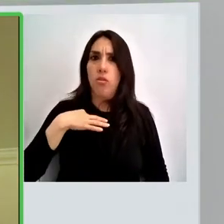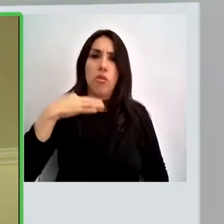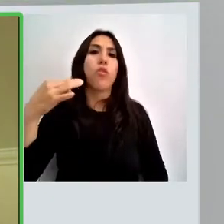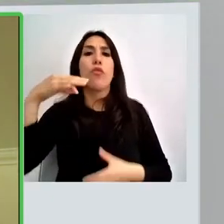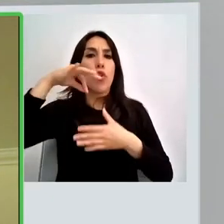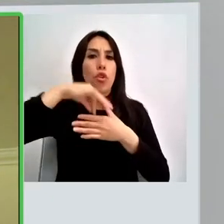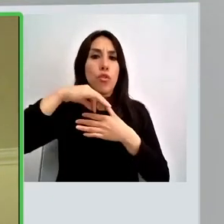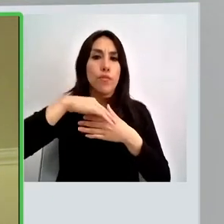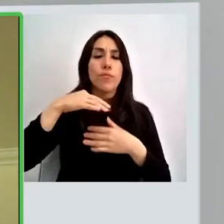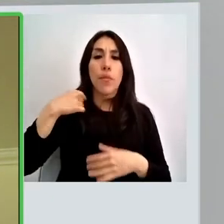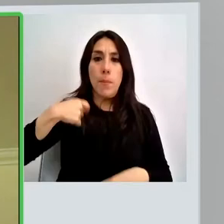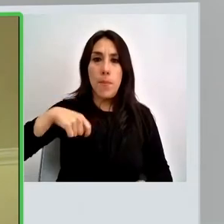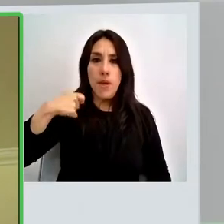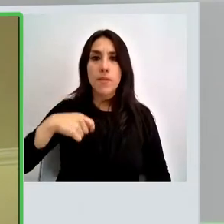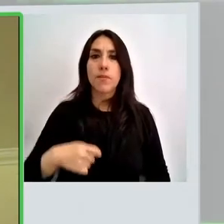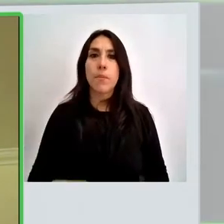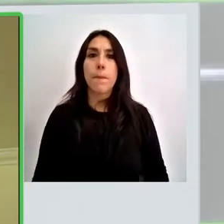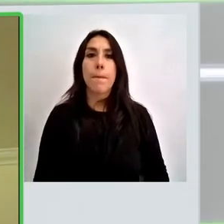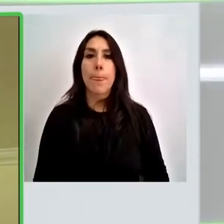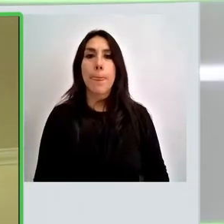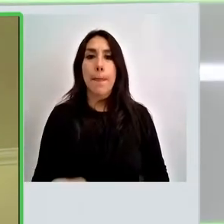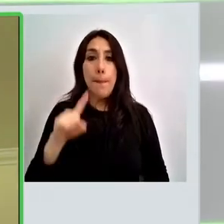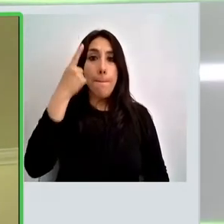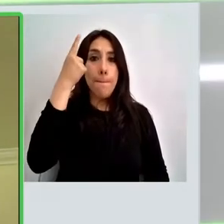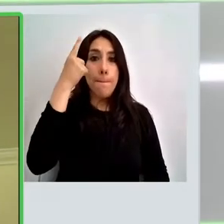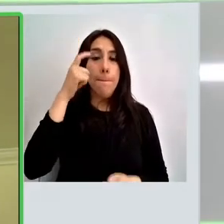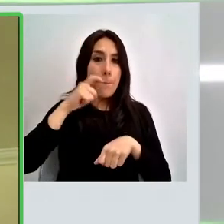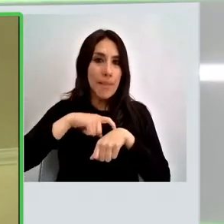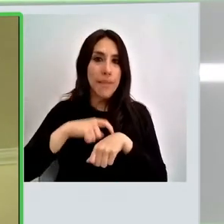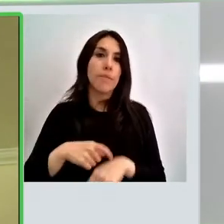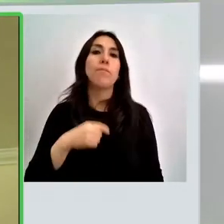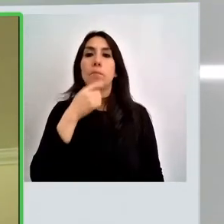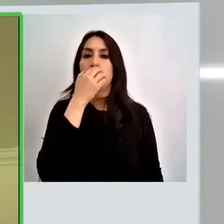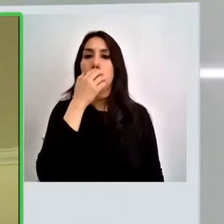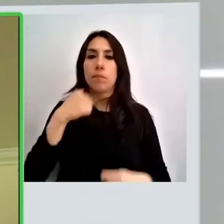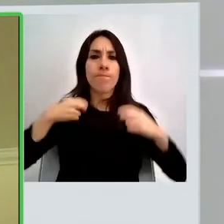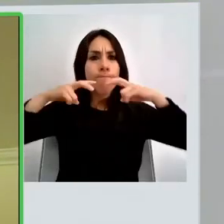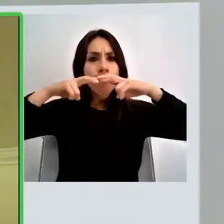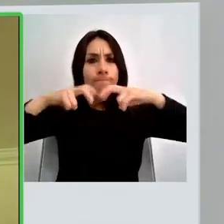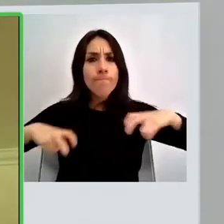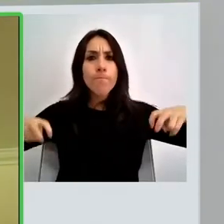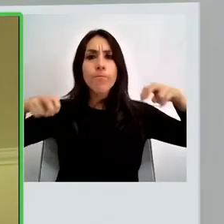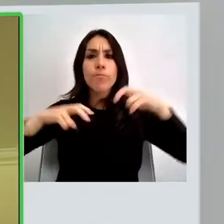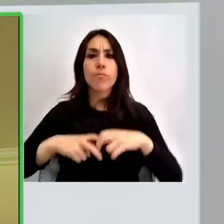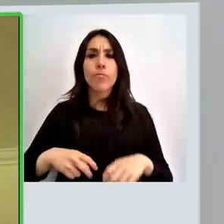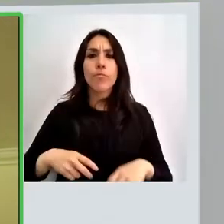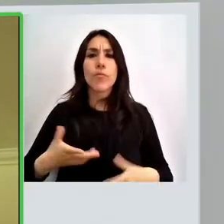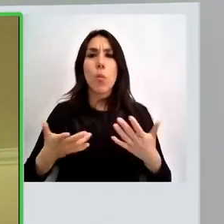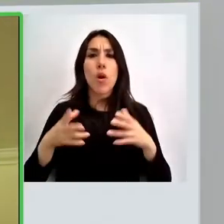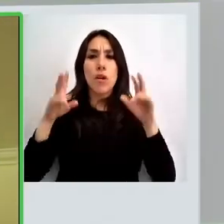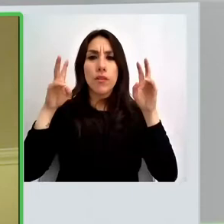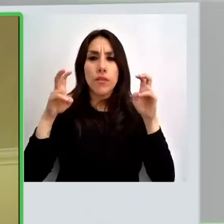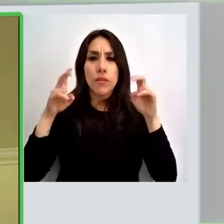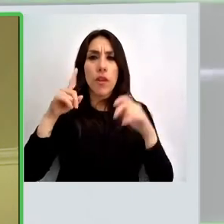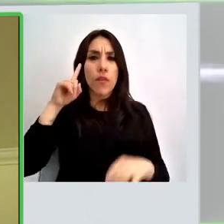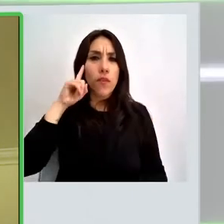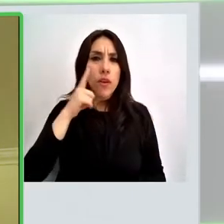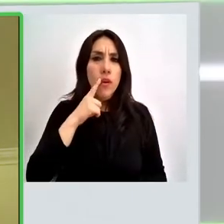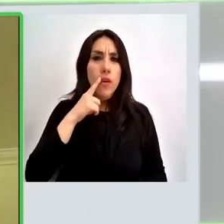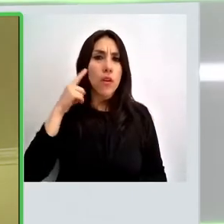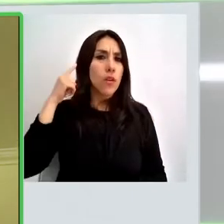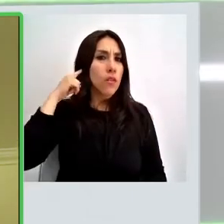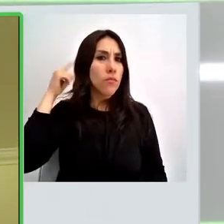estuve investigando sobre los trastornos auditivos y me fue me fui involucrando para hacer que los